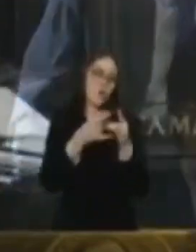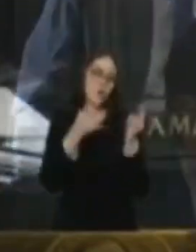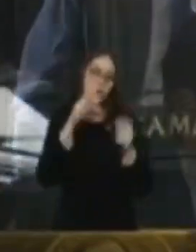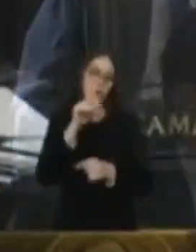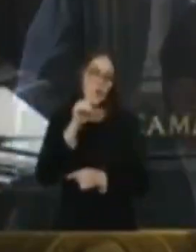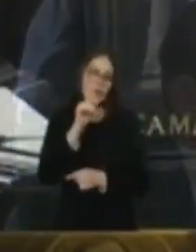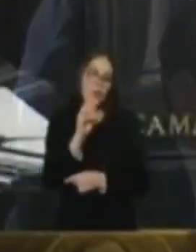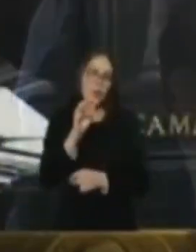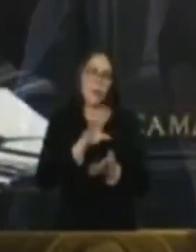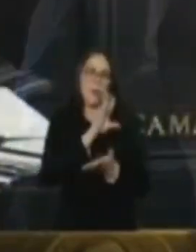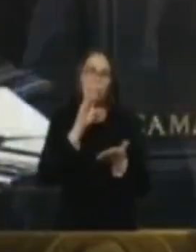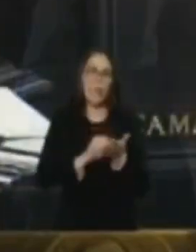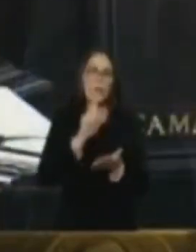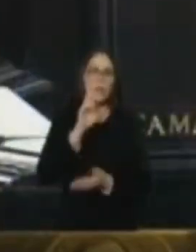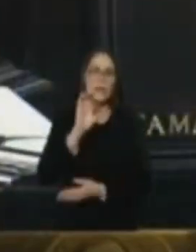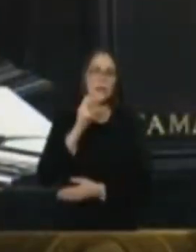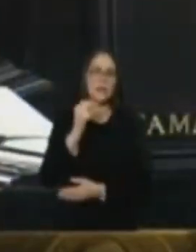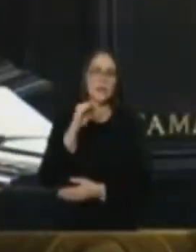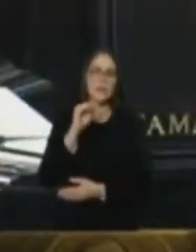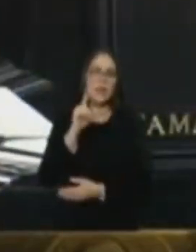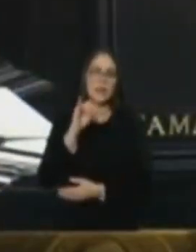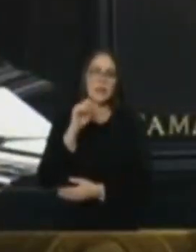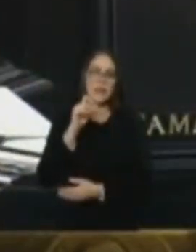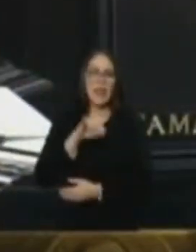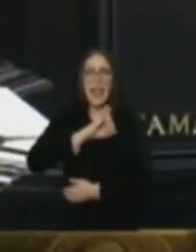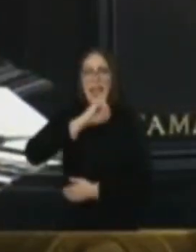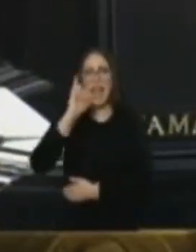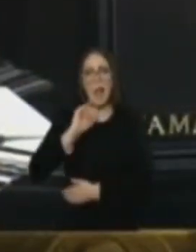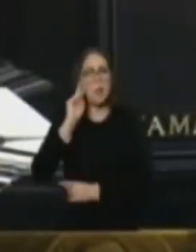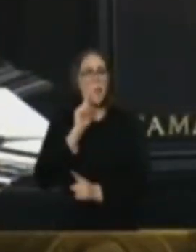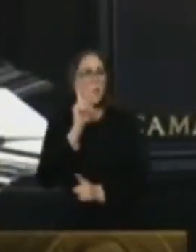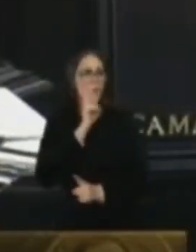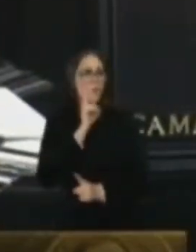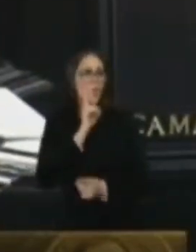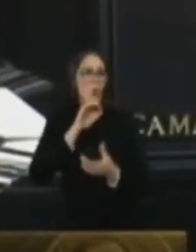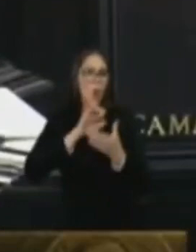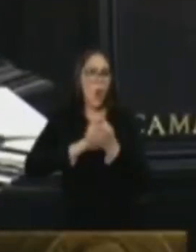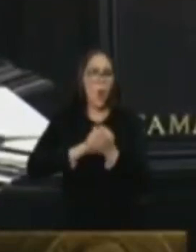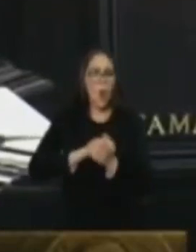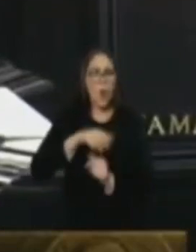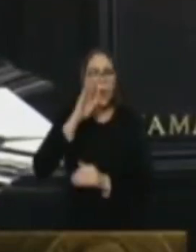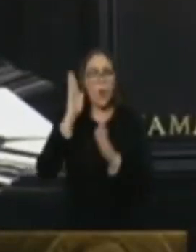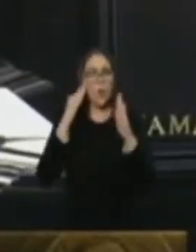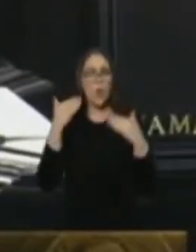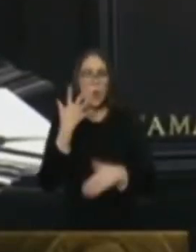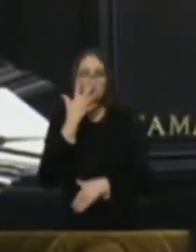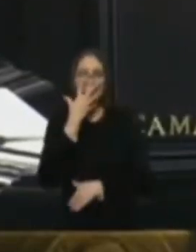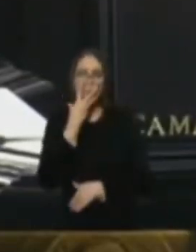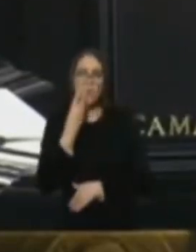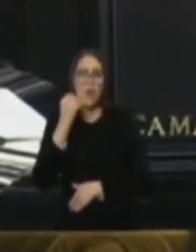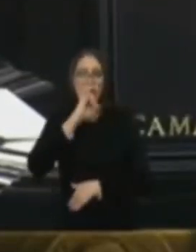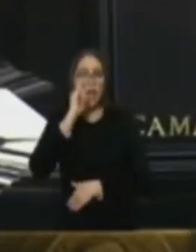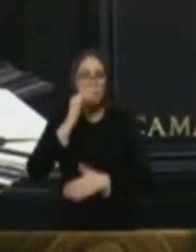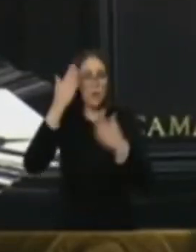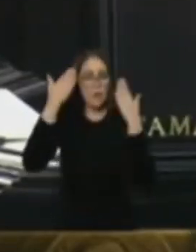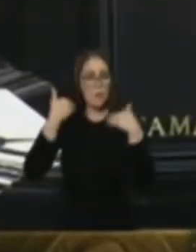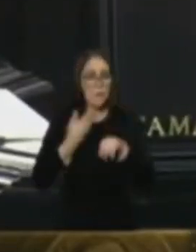Chimalistac: nunca habían visto una novia más bella, aunque no estuviera envuelta como merengue en tules